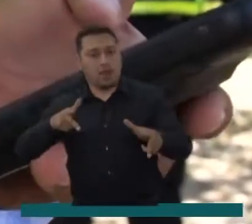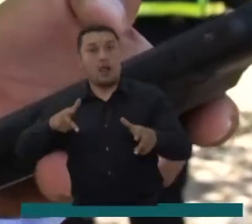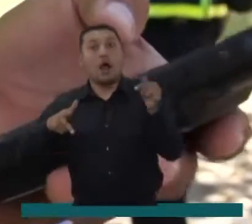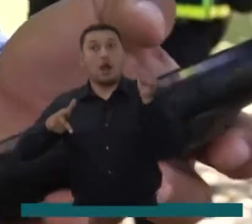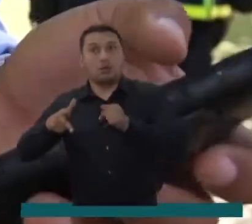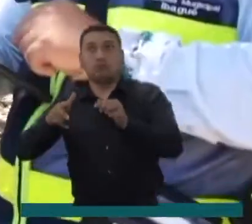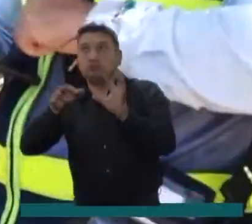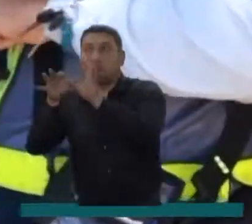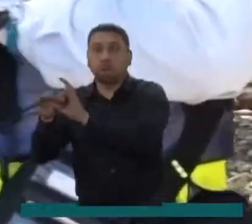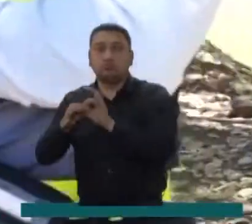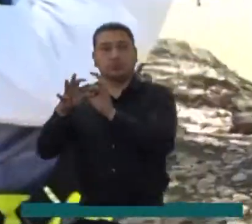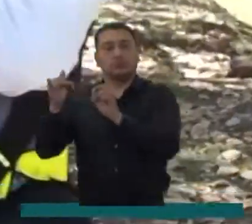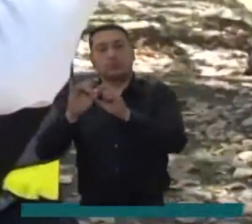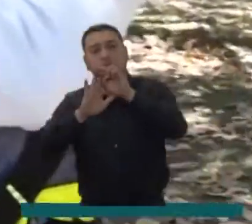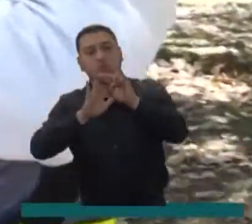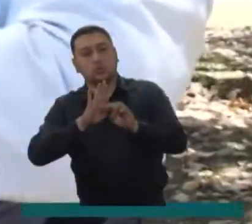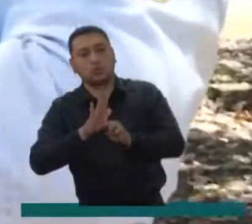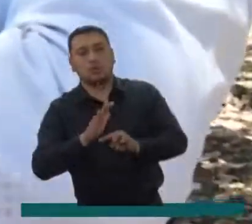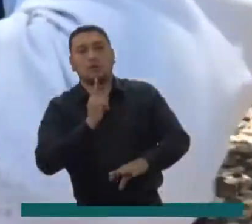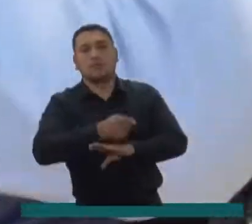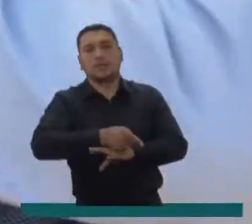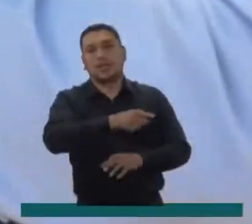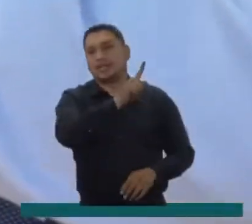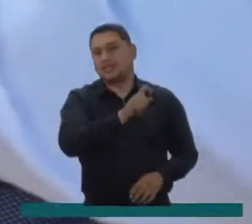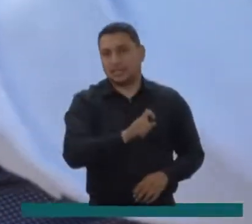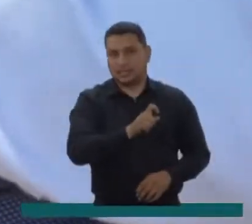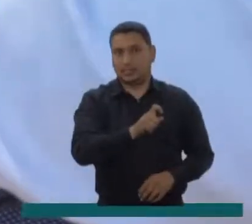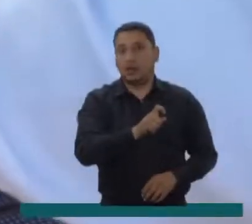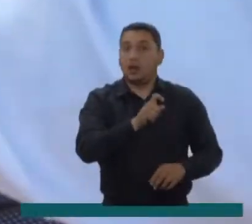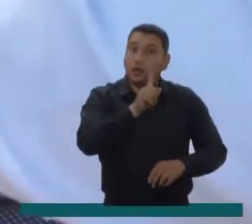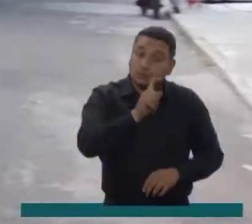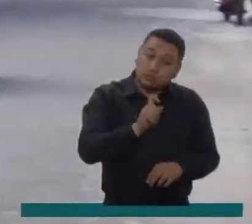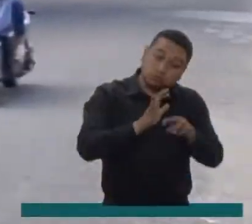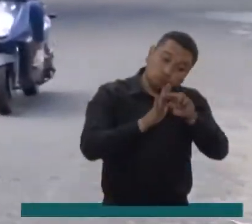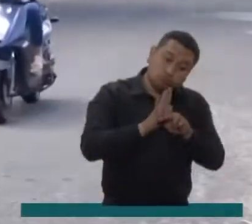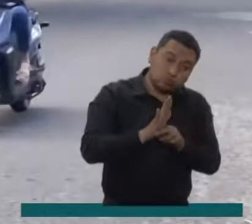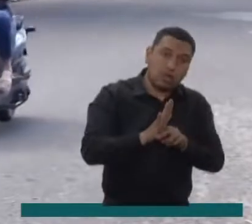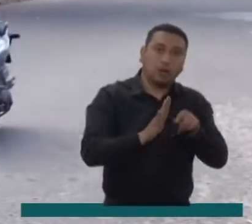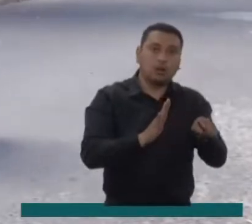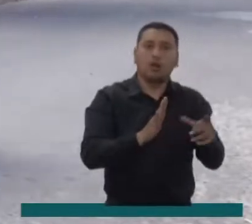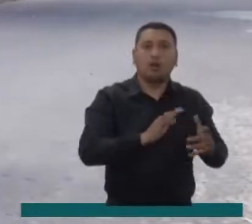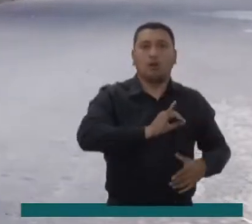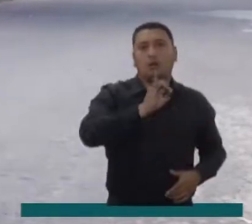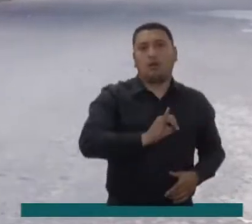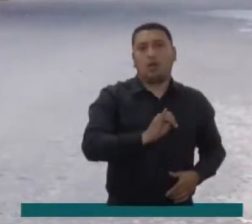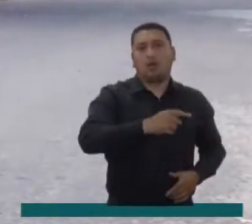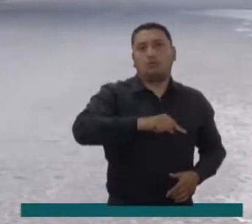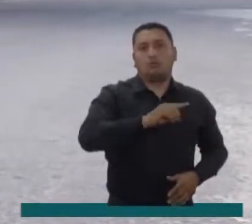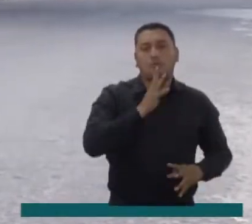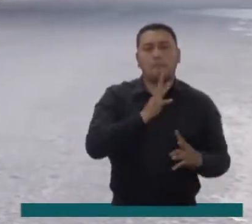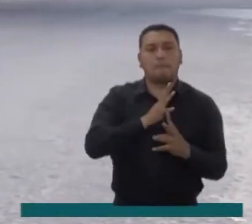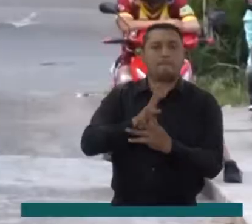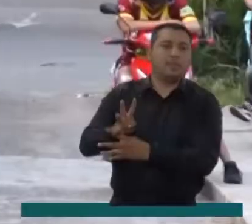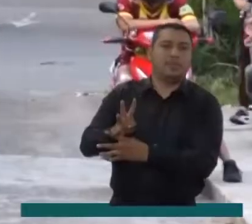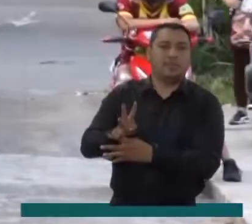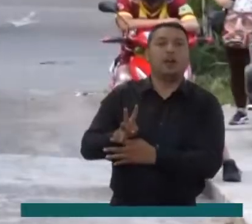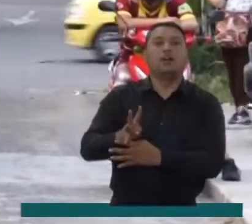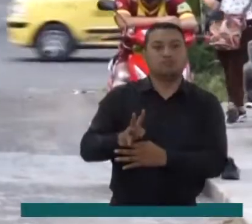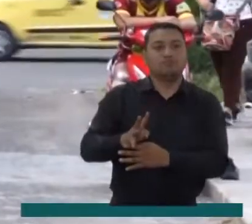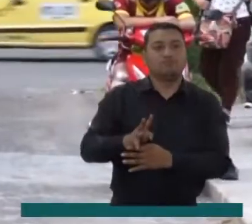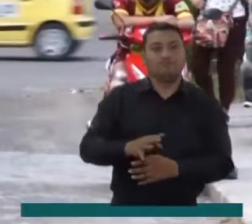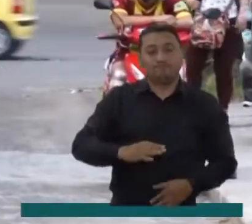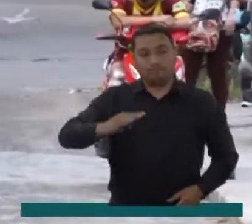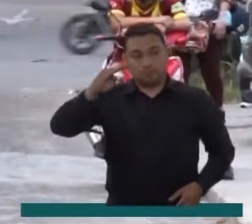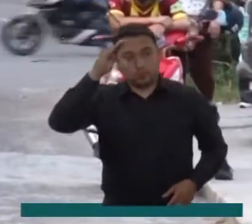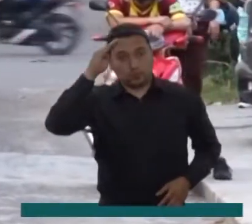la protección de la vida, determinó 6 normas para los motociclistas, lo que en Ibagué no se cumple, pues las autoridades de tránsito